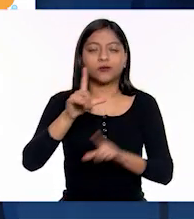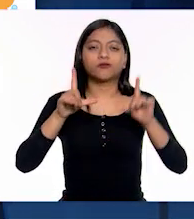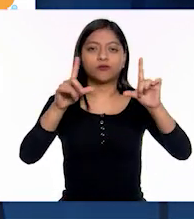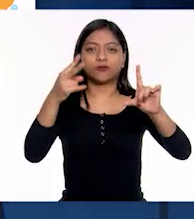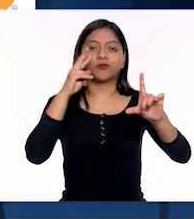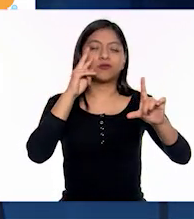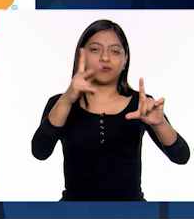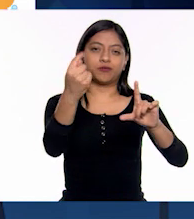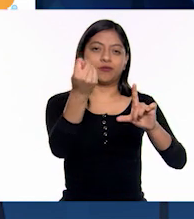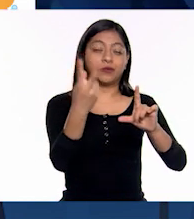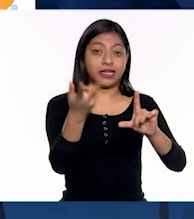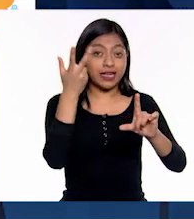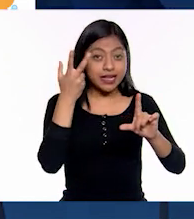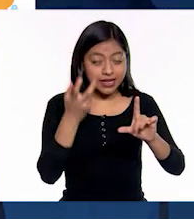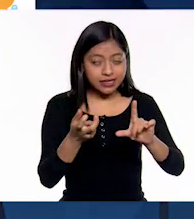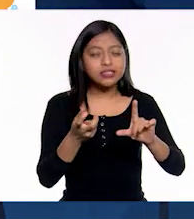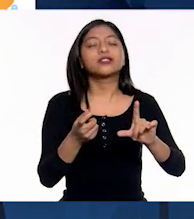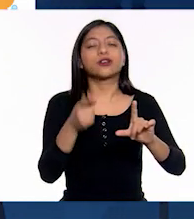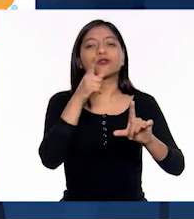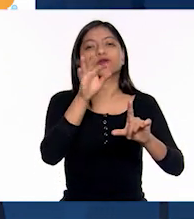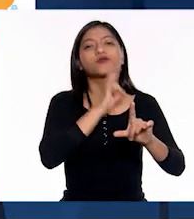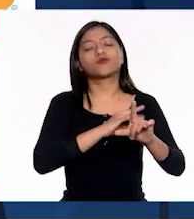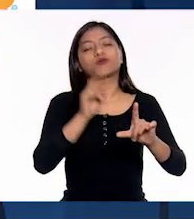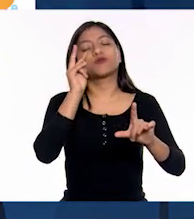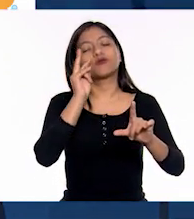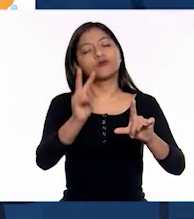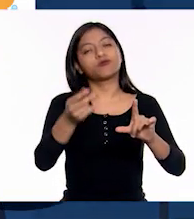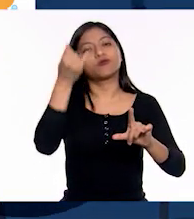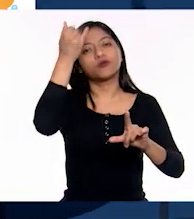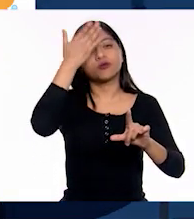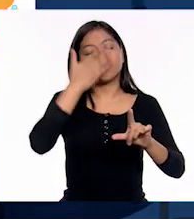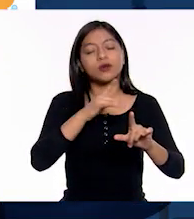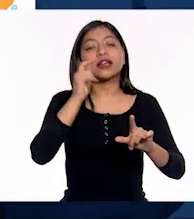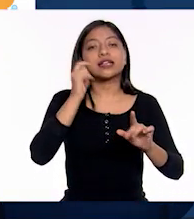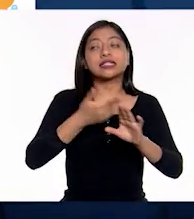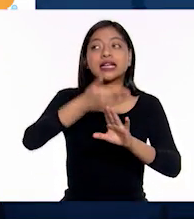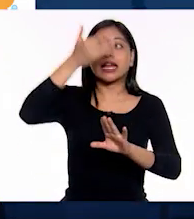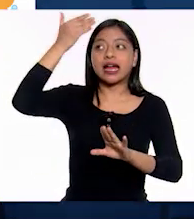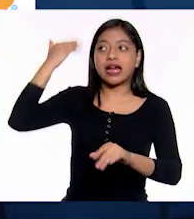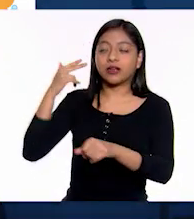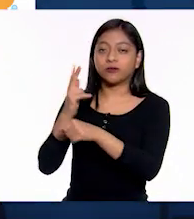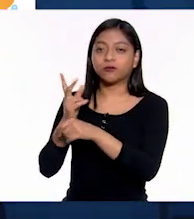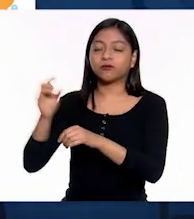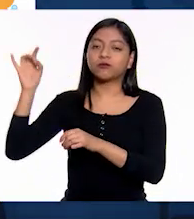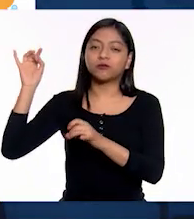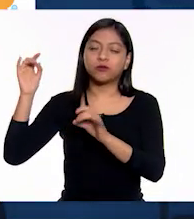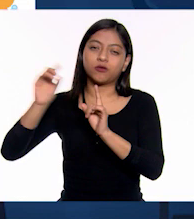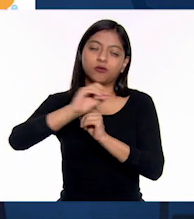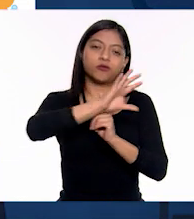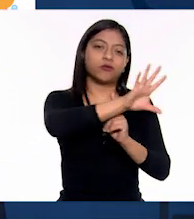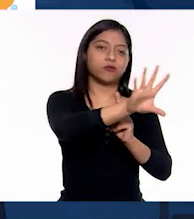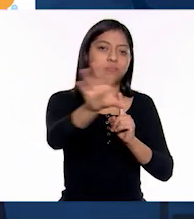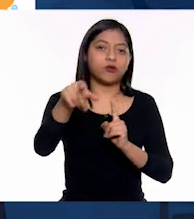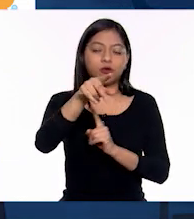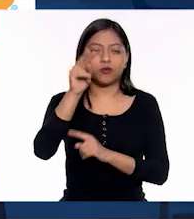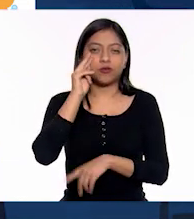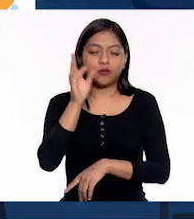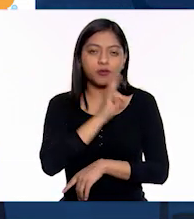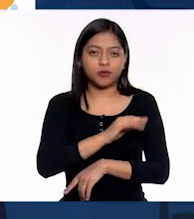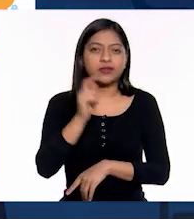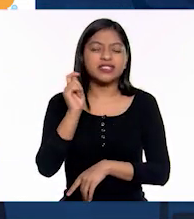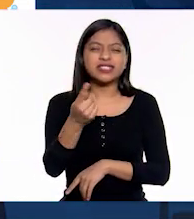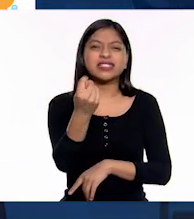televisor. De este modo, podemos percibir las imágenes de los objetos que fueron grabados por la cámara. El televisor